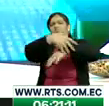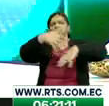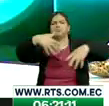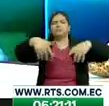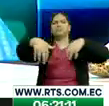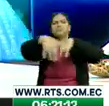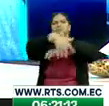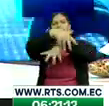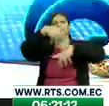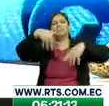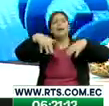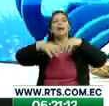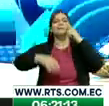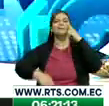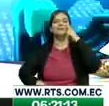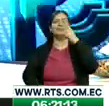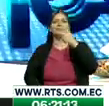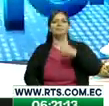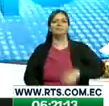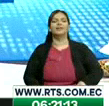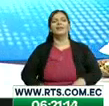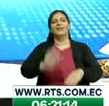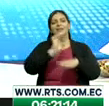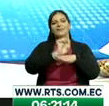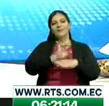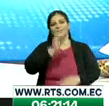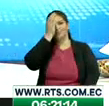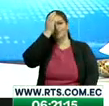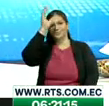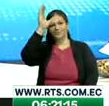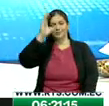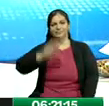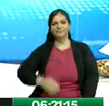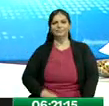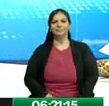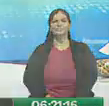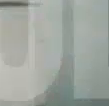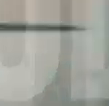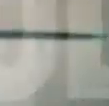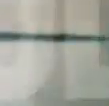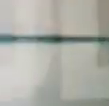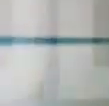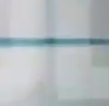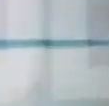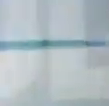Veamos entonces esta nota aquí en la noticia intercultural.